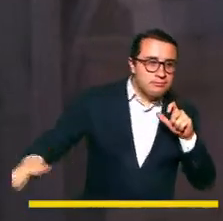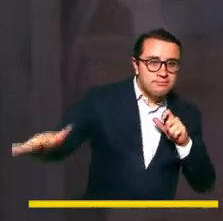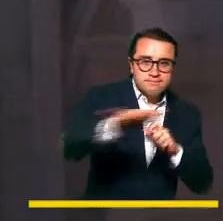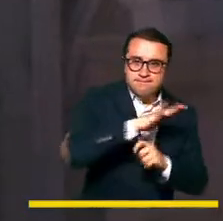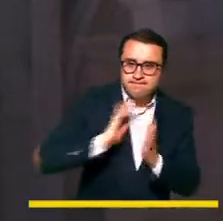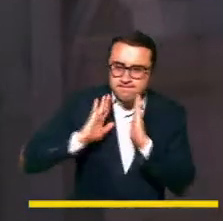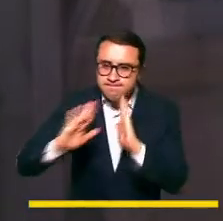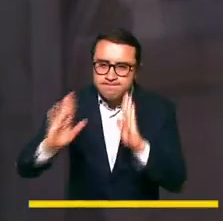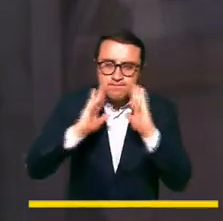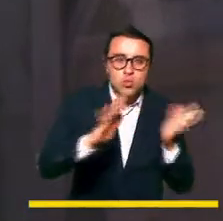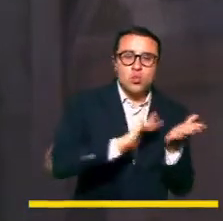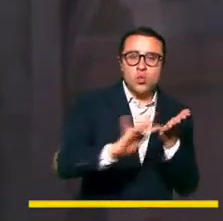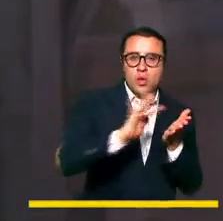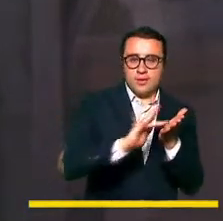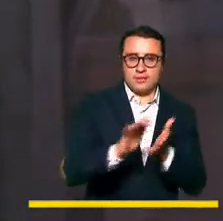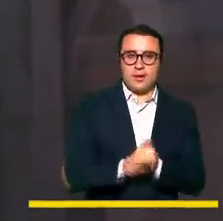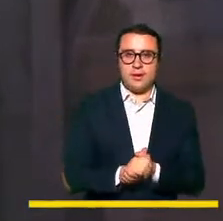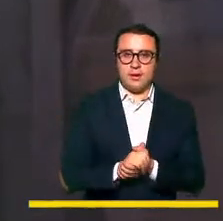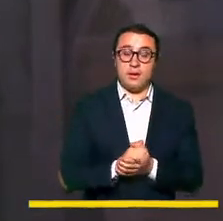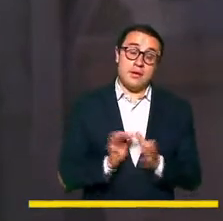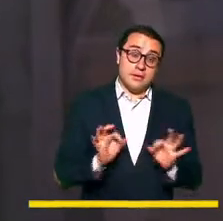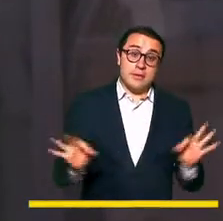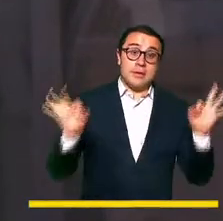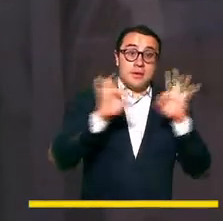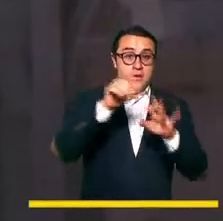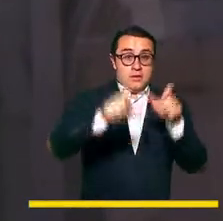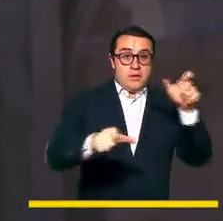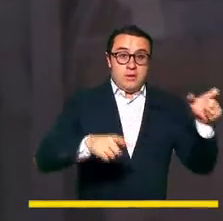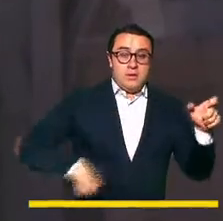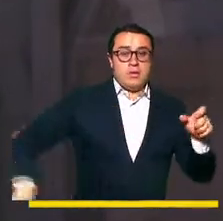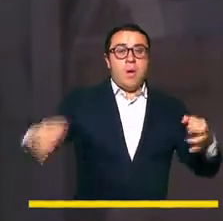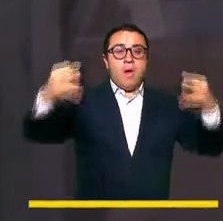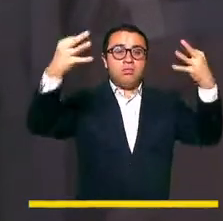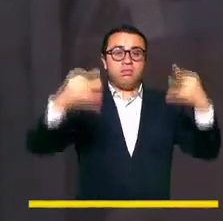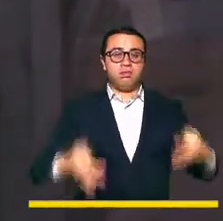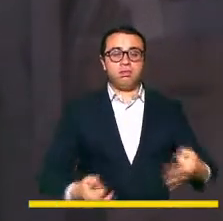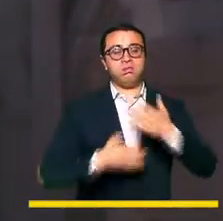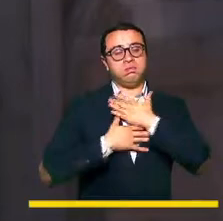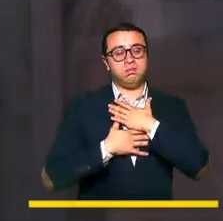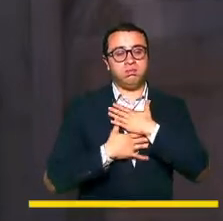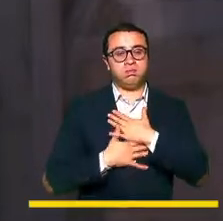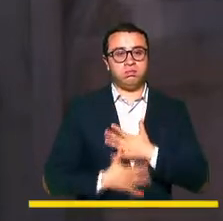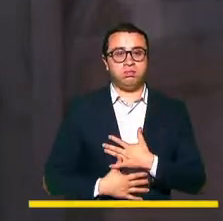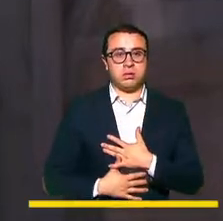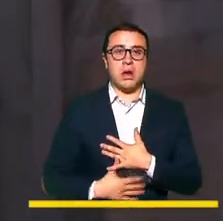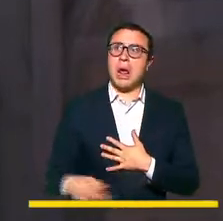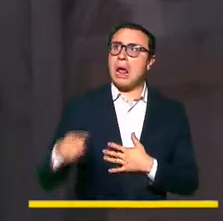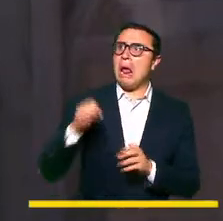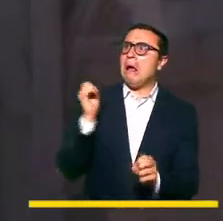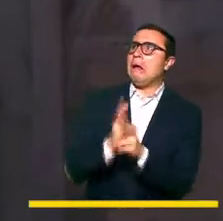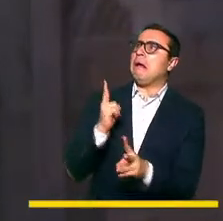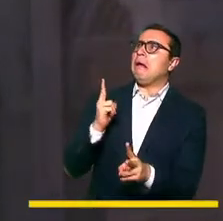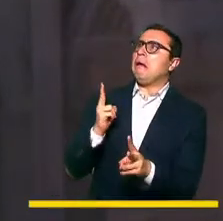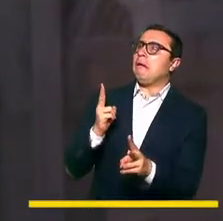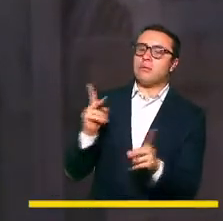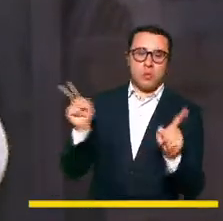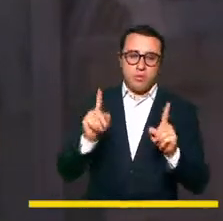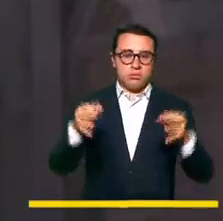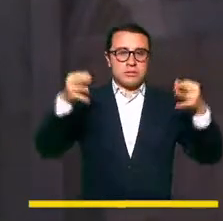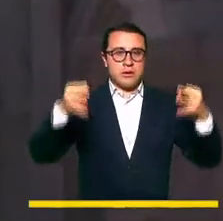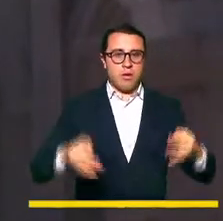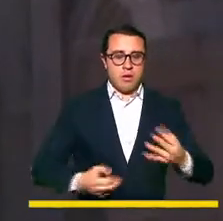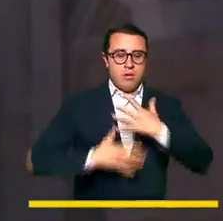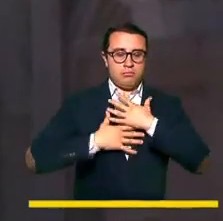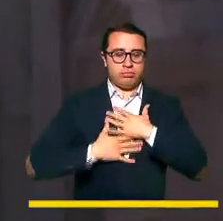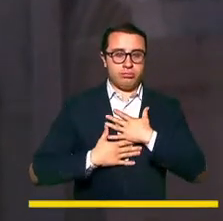sea, la manera de asegurarse, no de estar expuesto al riesgo, es que haya